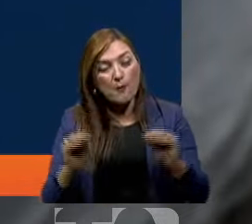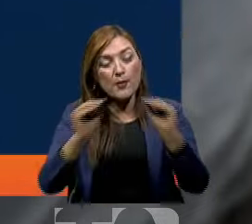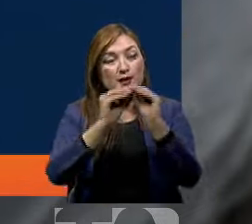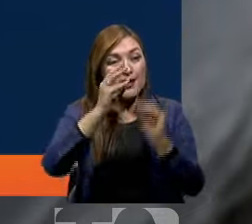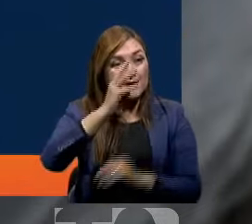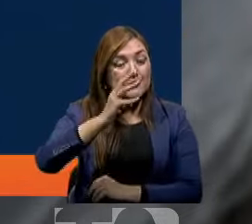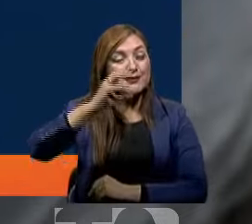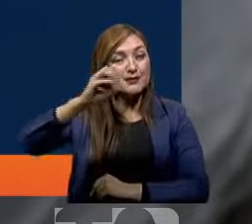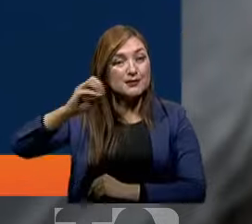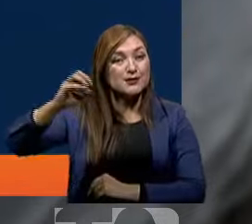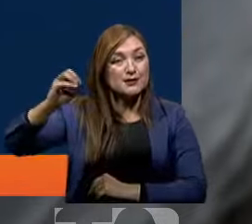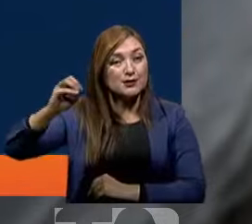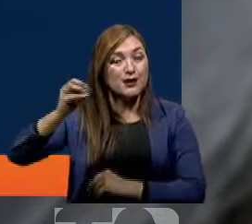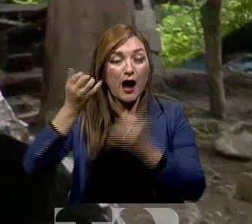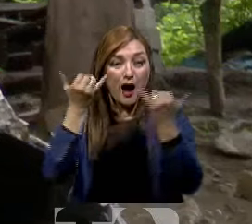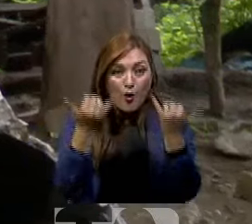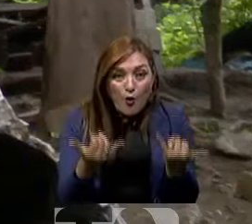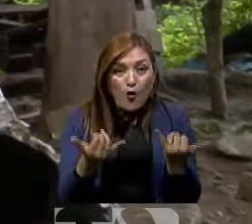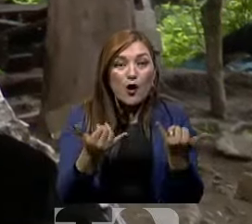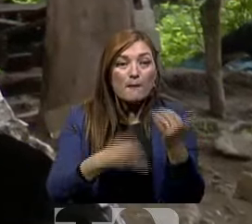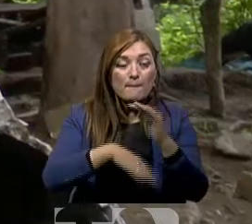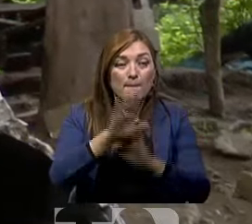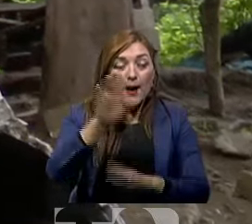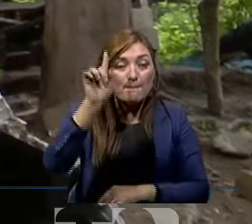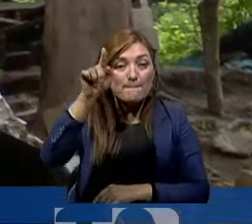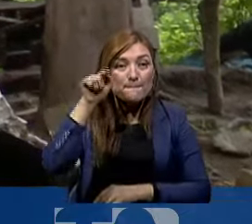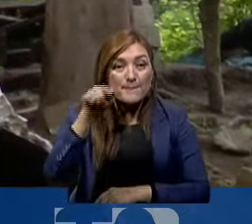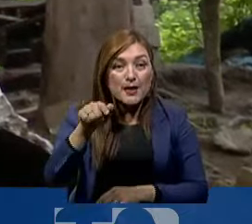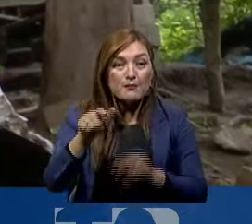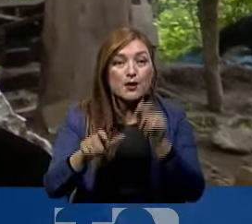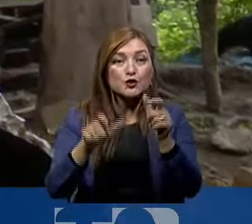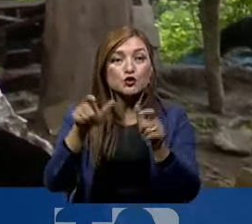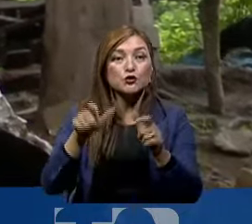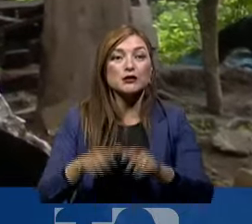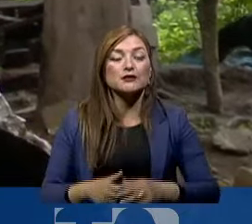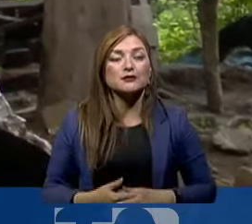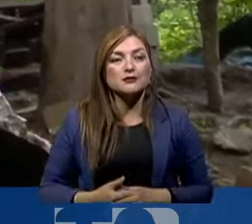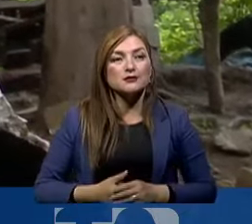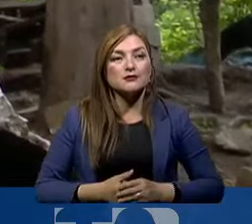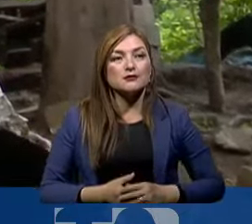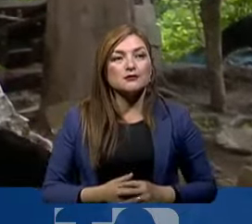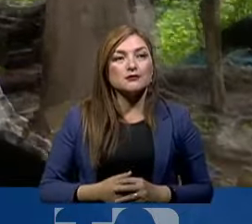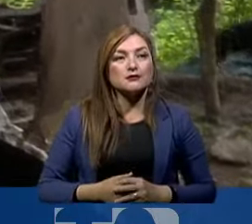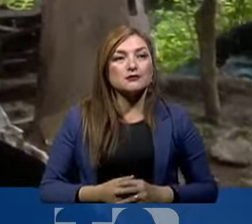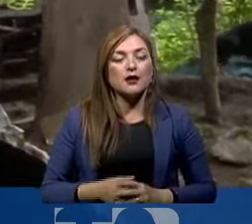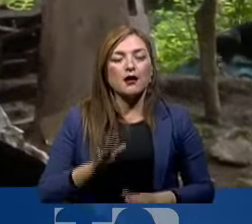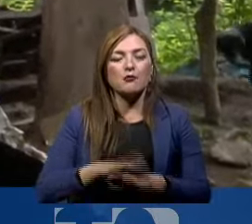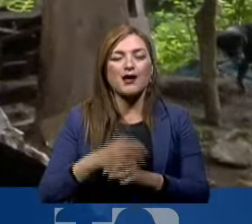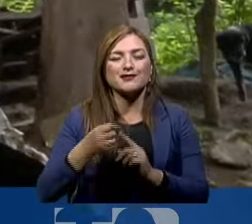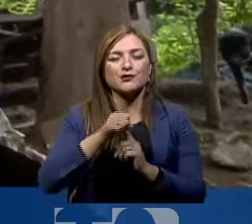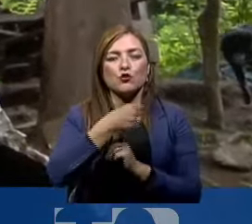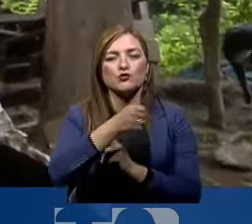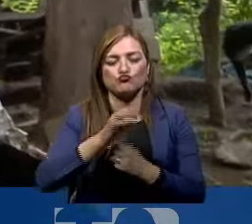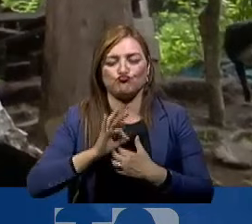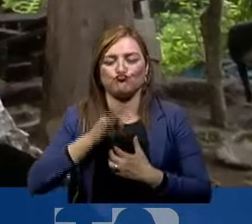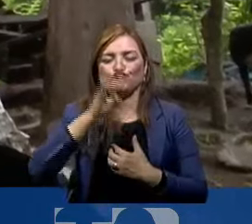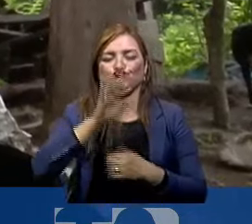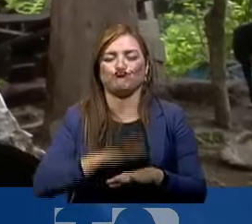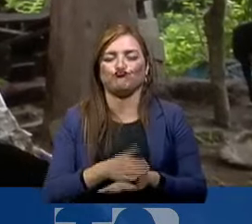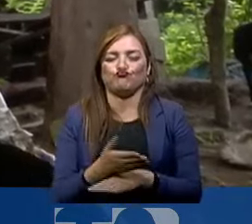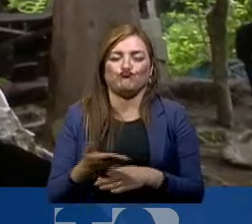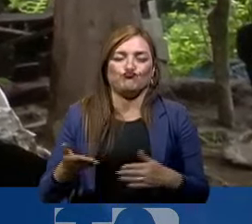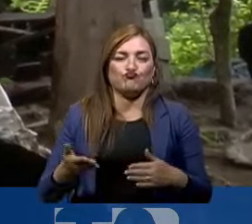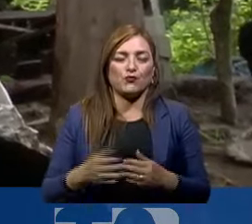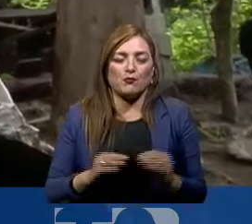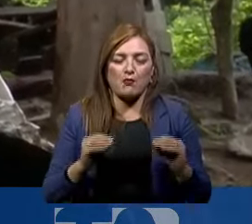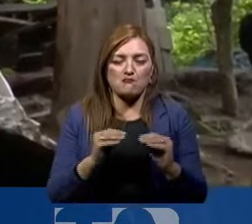actualmente superan las 1000 personas. Pero consideramos que ante las últimas situaciones de la crisis mundial y todo esto, estamos considerando que esta cifra